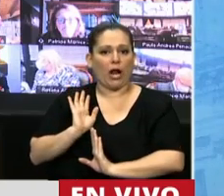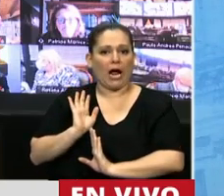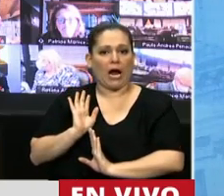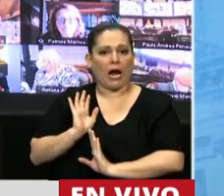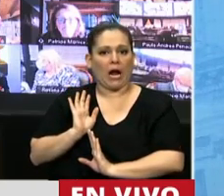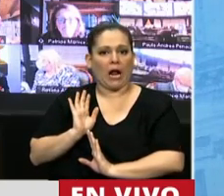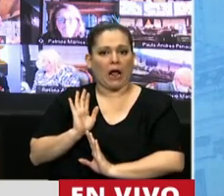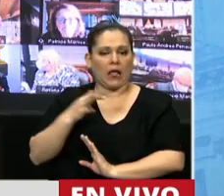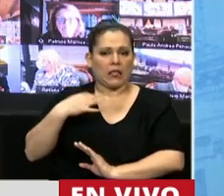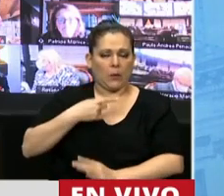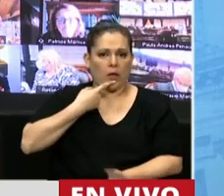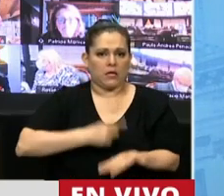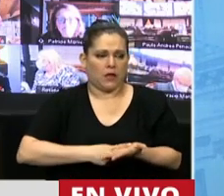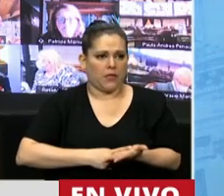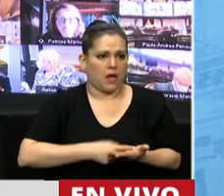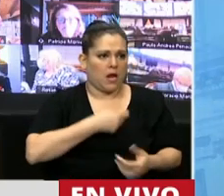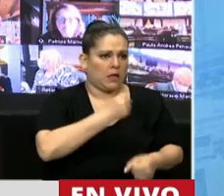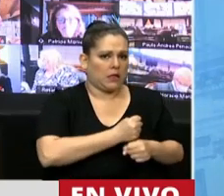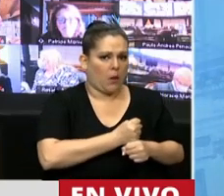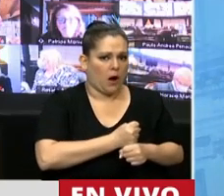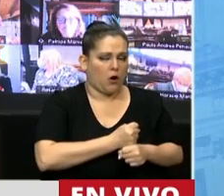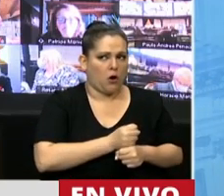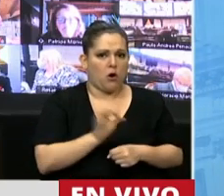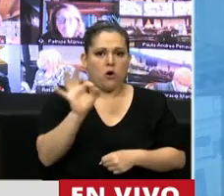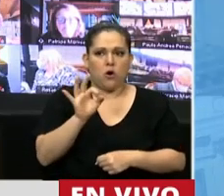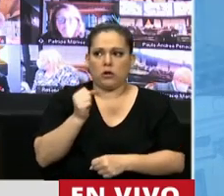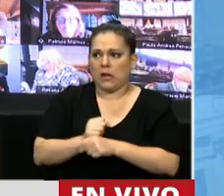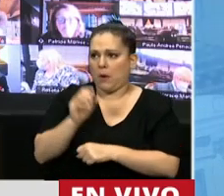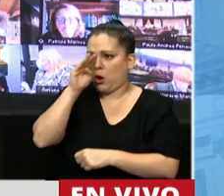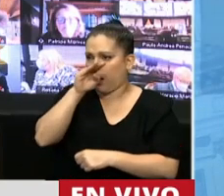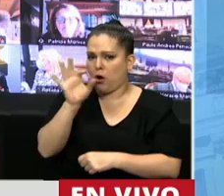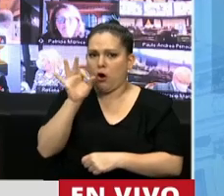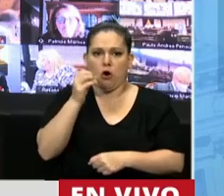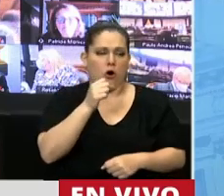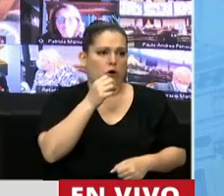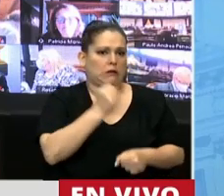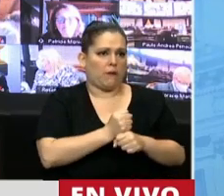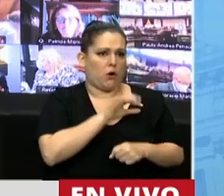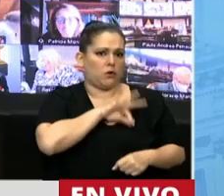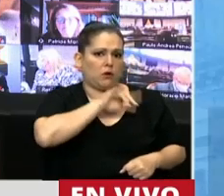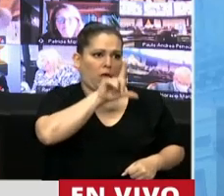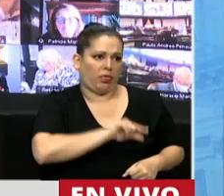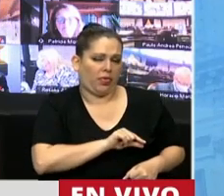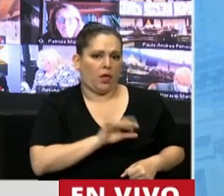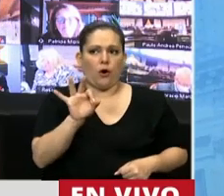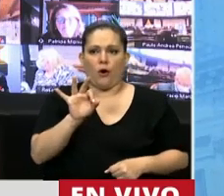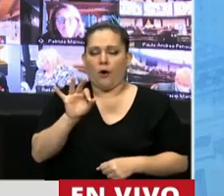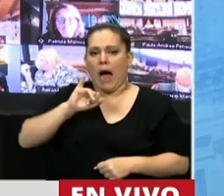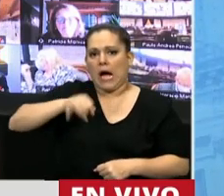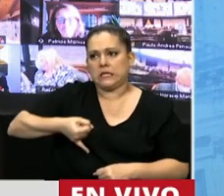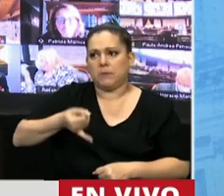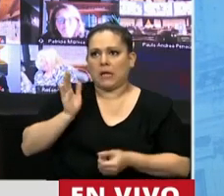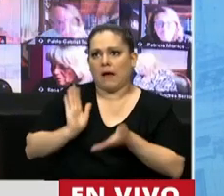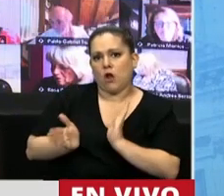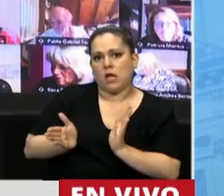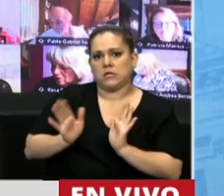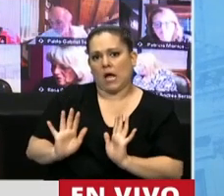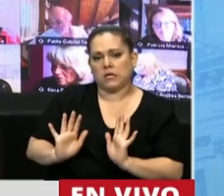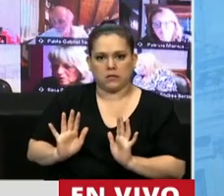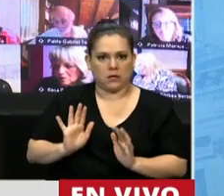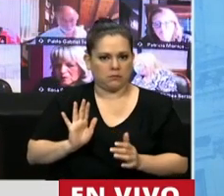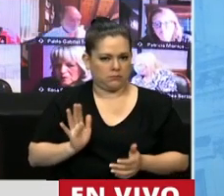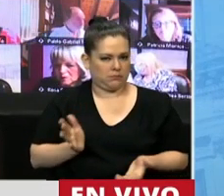desempleo el trabajo precario los sueldos inferiores y hasta situaciones de maltrato también en este